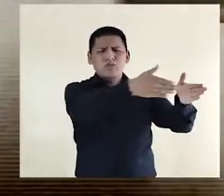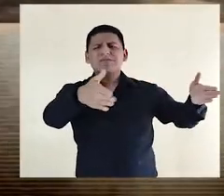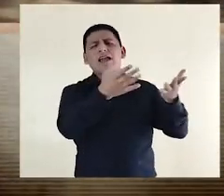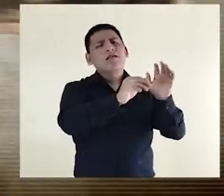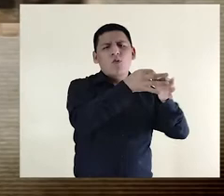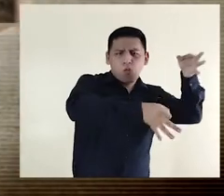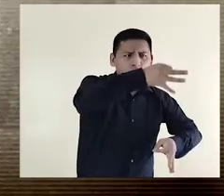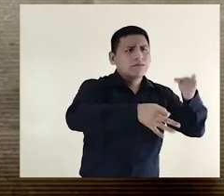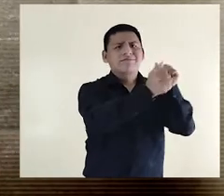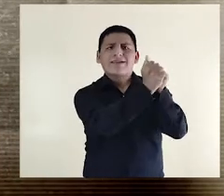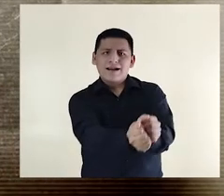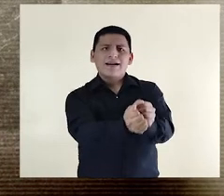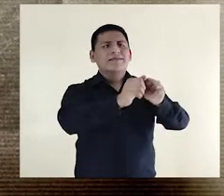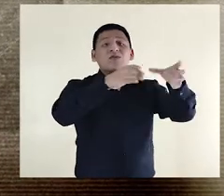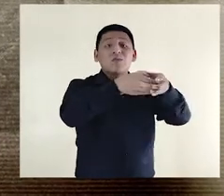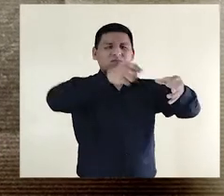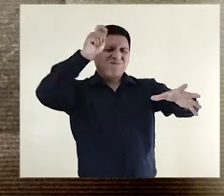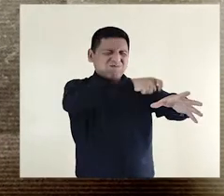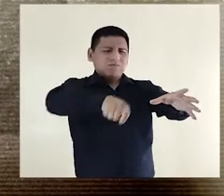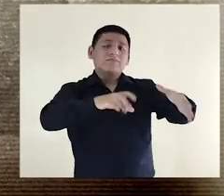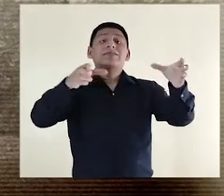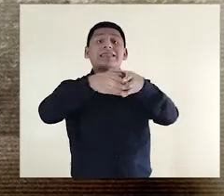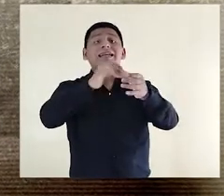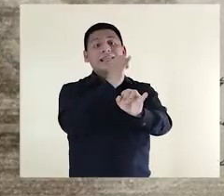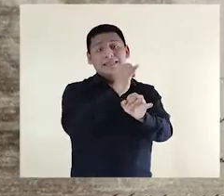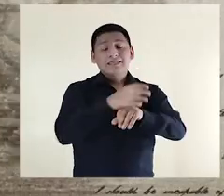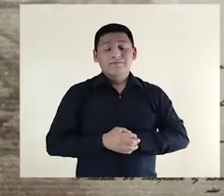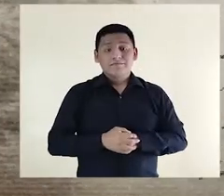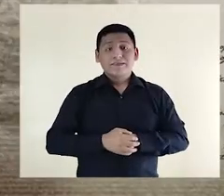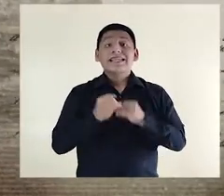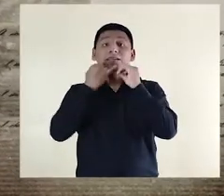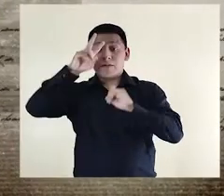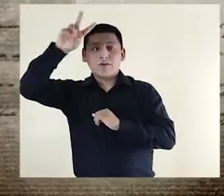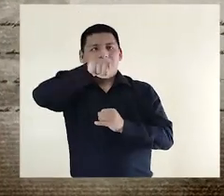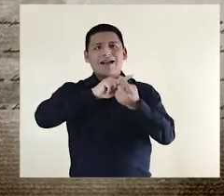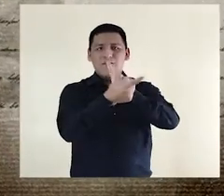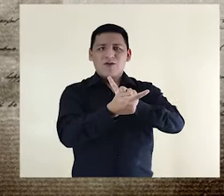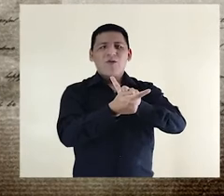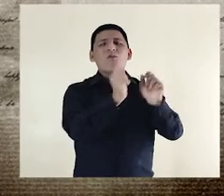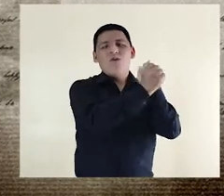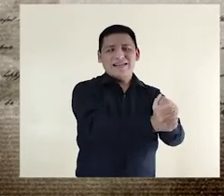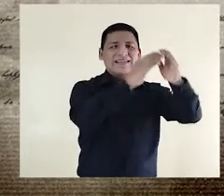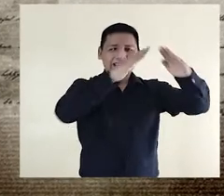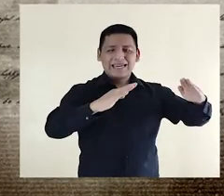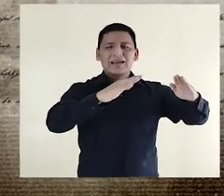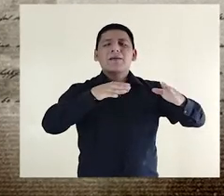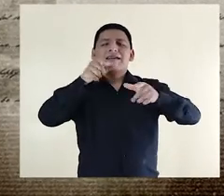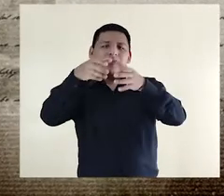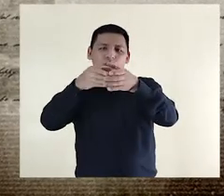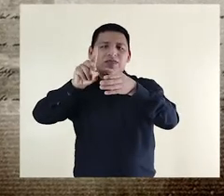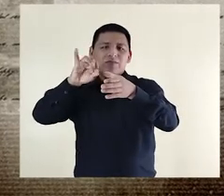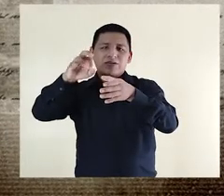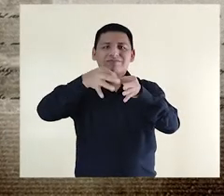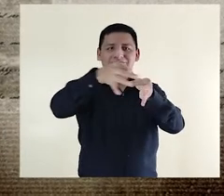tiempo salas de juicio, cárcel, salas de tortura y capilla. Luego de la independencia se convirtió en cuartel, cárcel y vivienda para